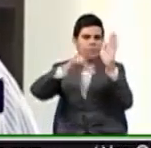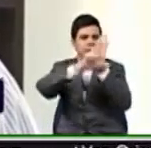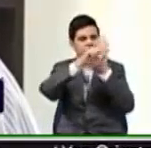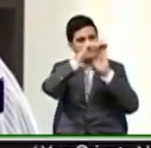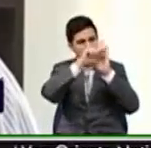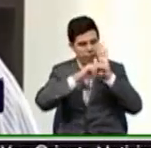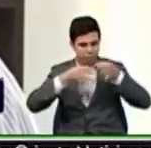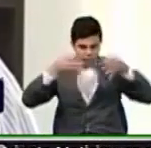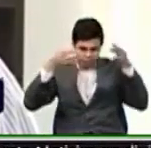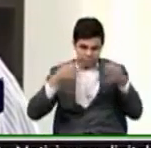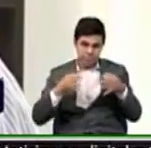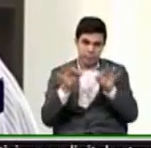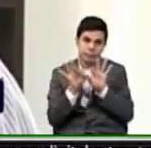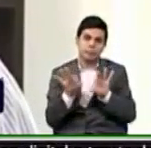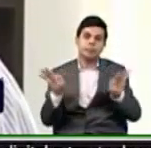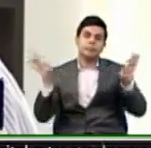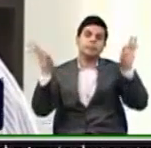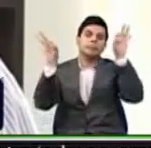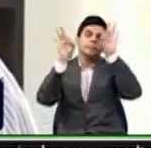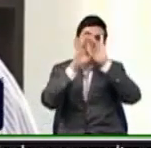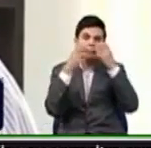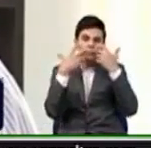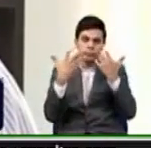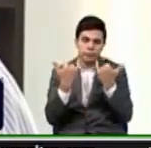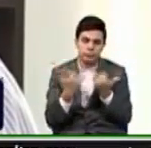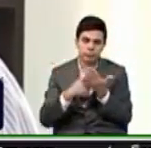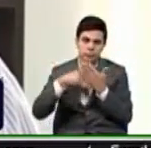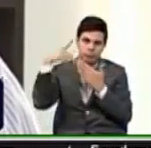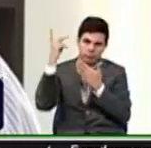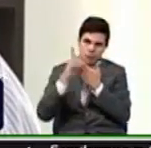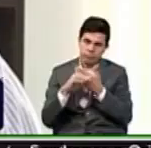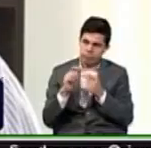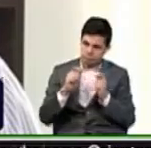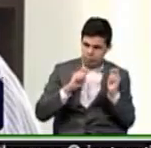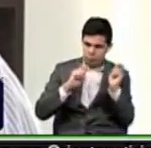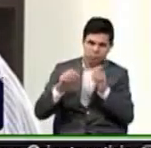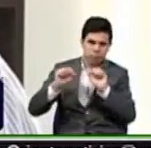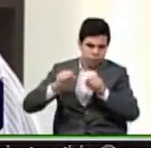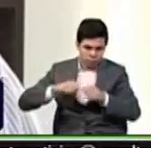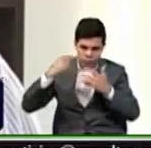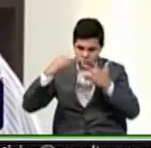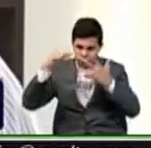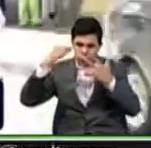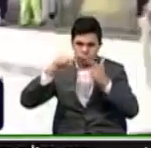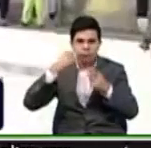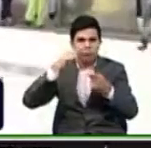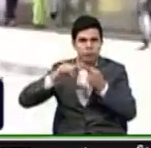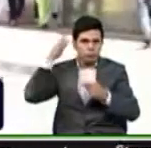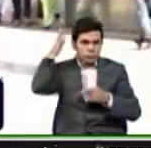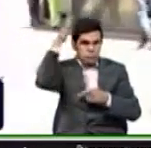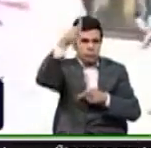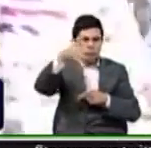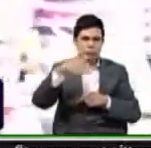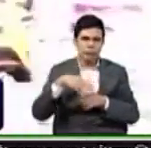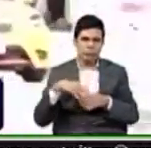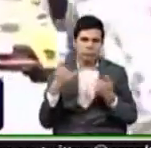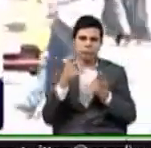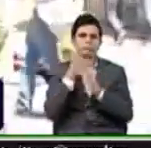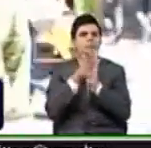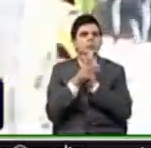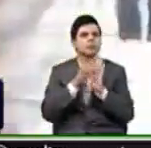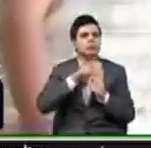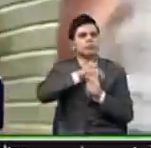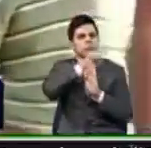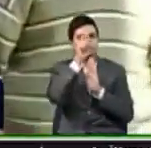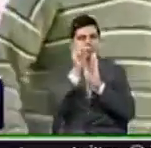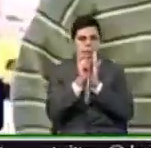conveniencia, porque es muy importante que este proyecto quede bien sustentado y no haya problema para su futuro. Esta es la información